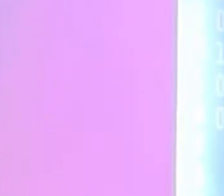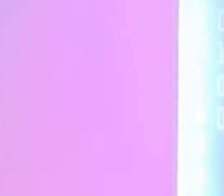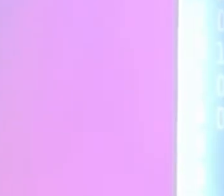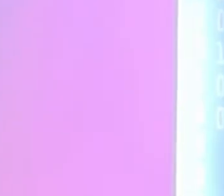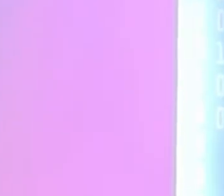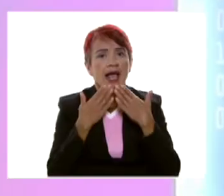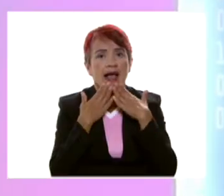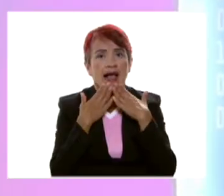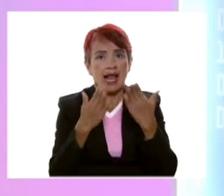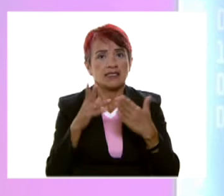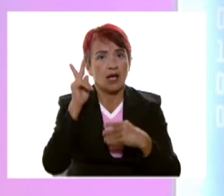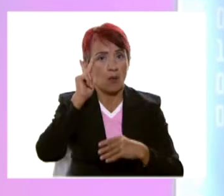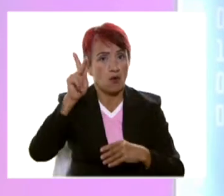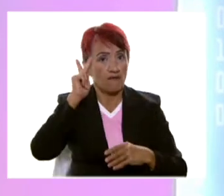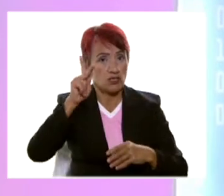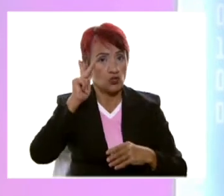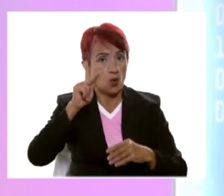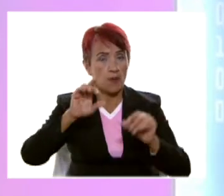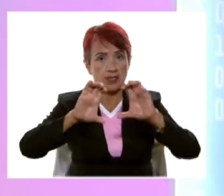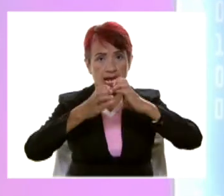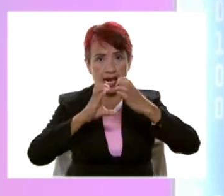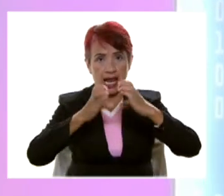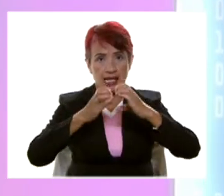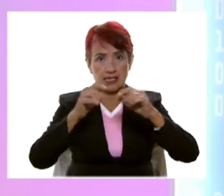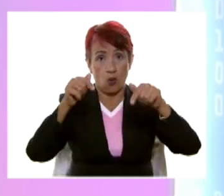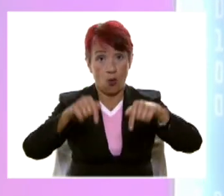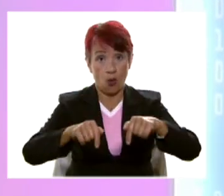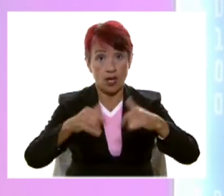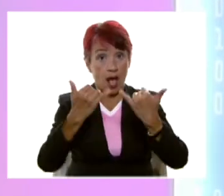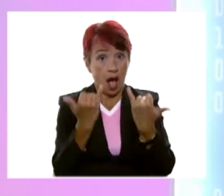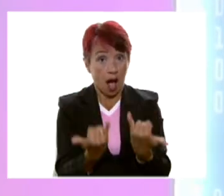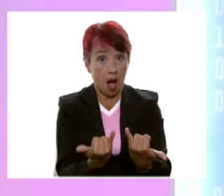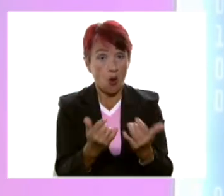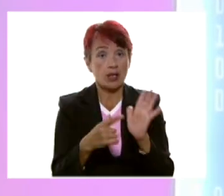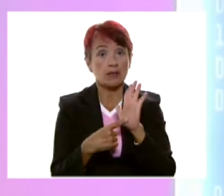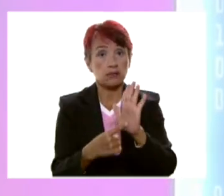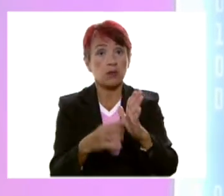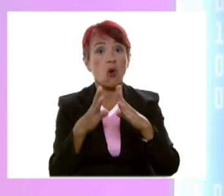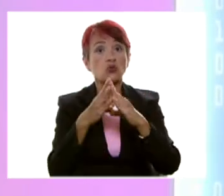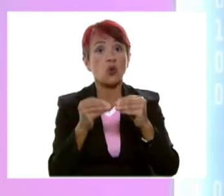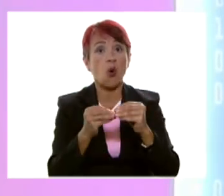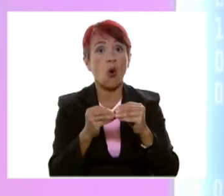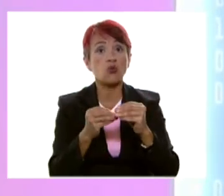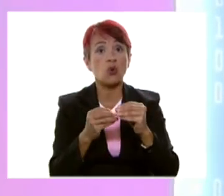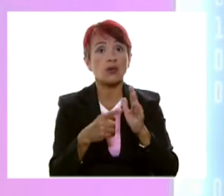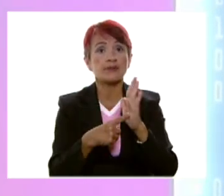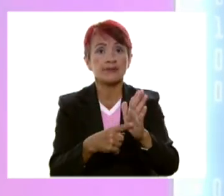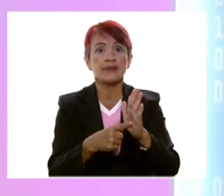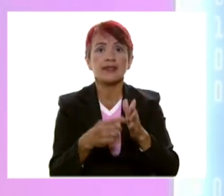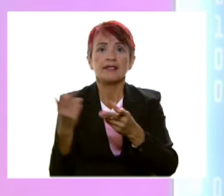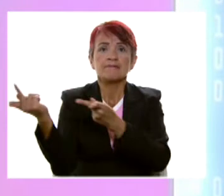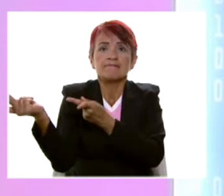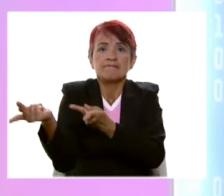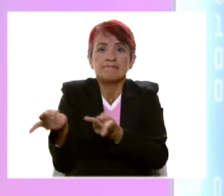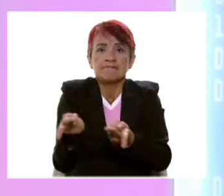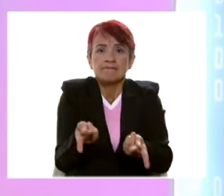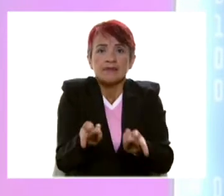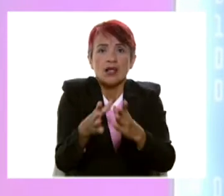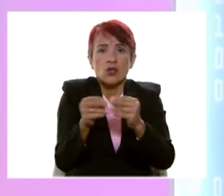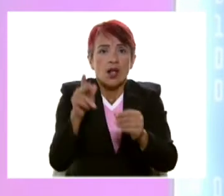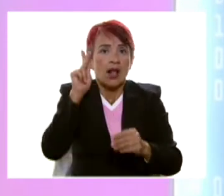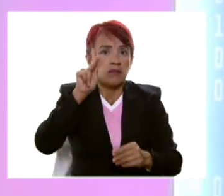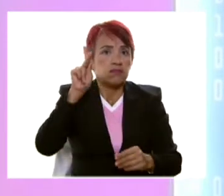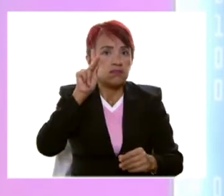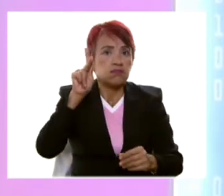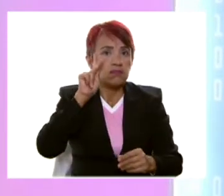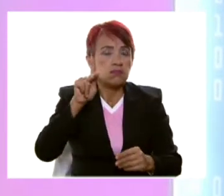Gracias, profesor Arturo, por su clase del día de hoy. Ahora a continuación vamos a darle el recibimiento a la profesora